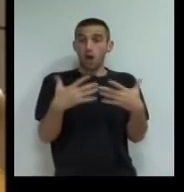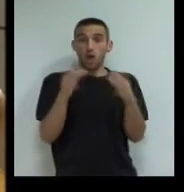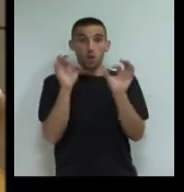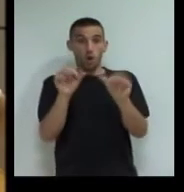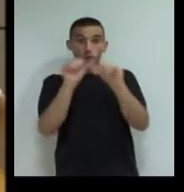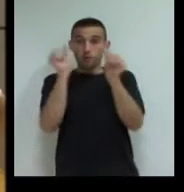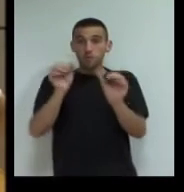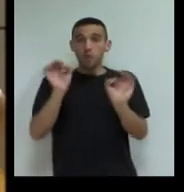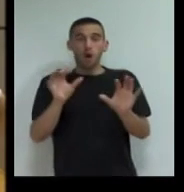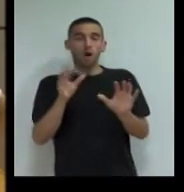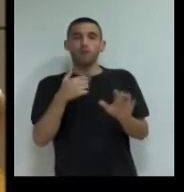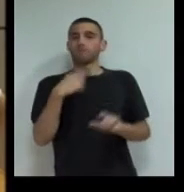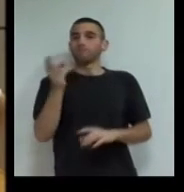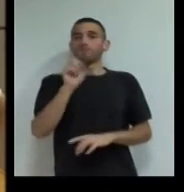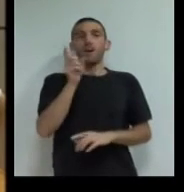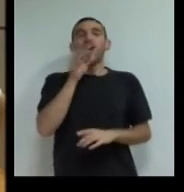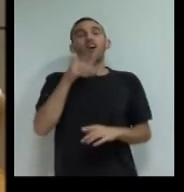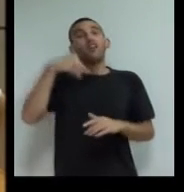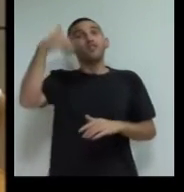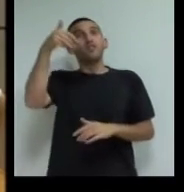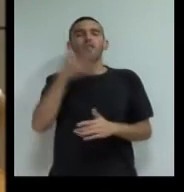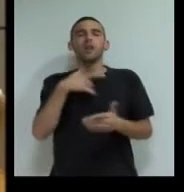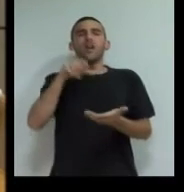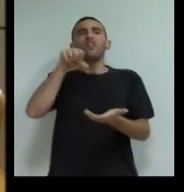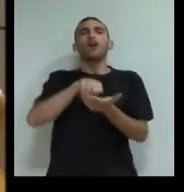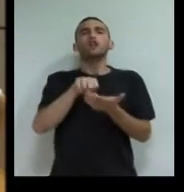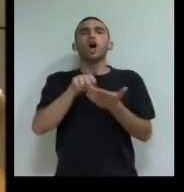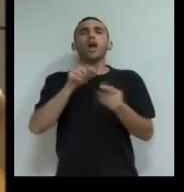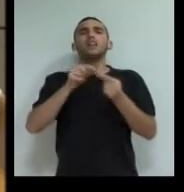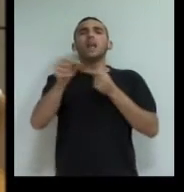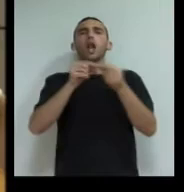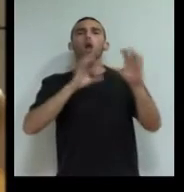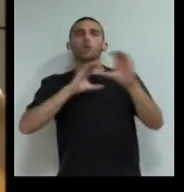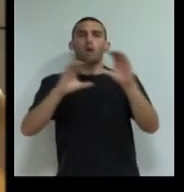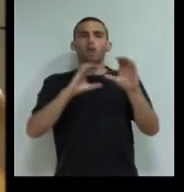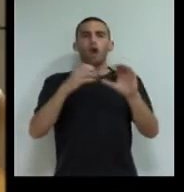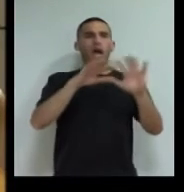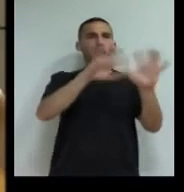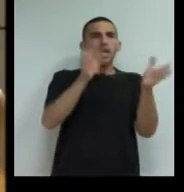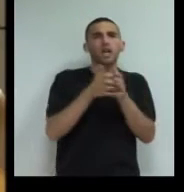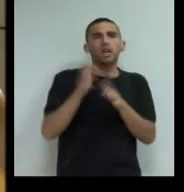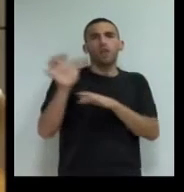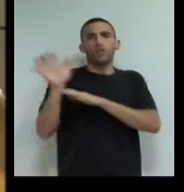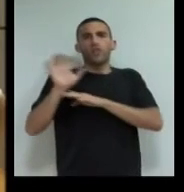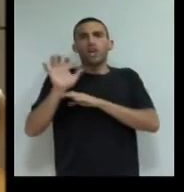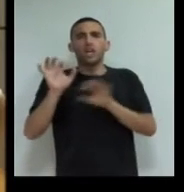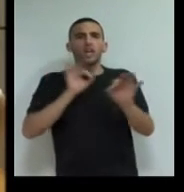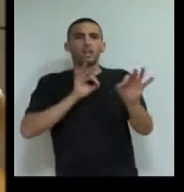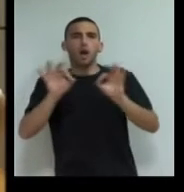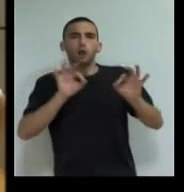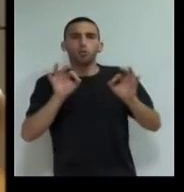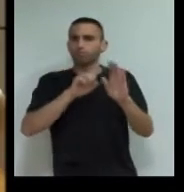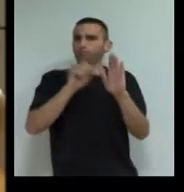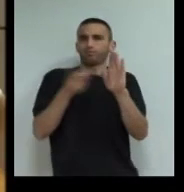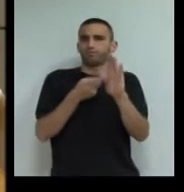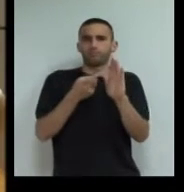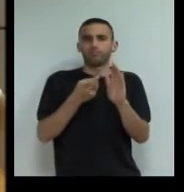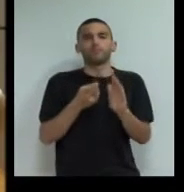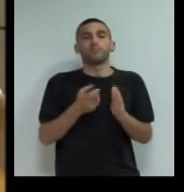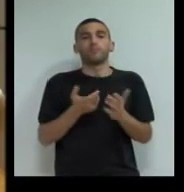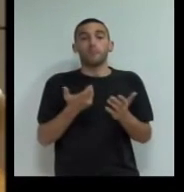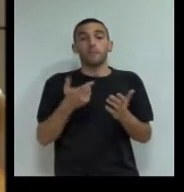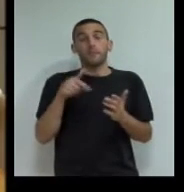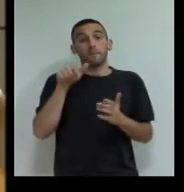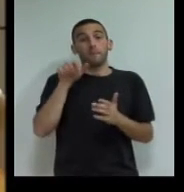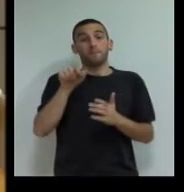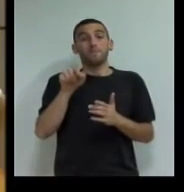es un centro de comunicaciones donde podemos recibir un montón de cosas, internet, cine, todo, teatro, todo. Bien, claro, ¿qué es lo que